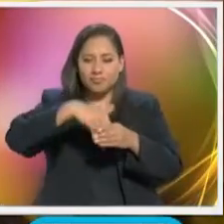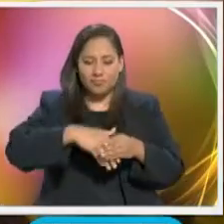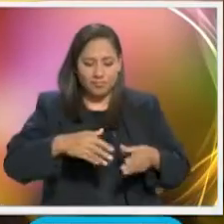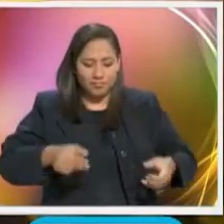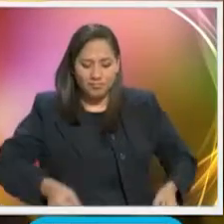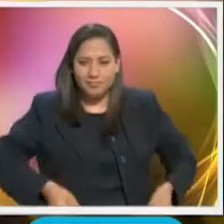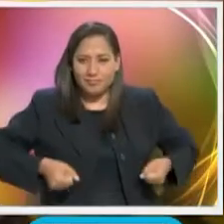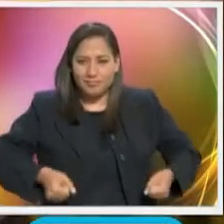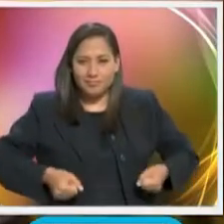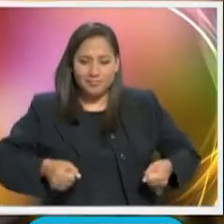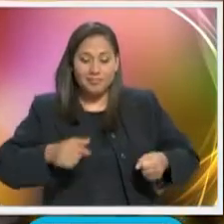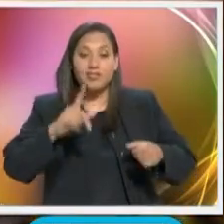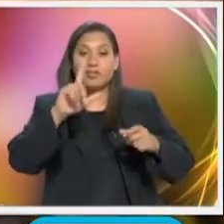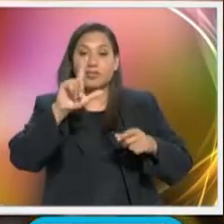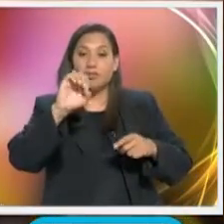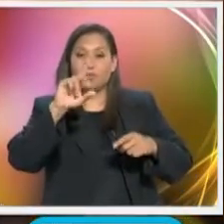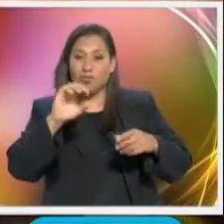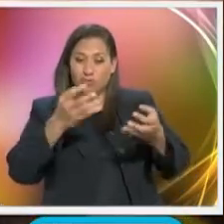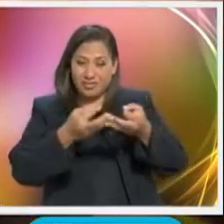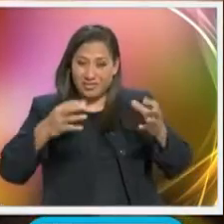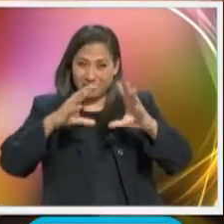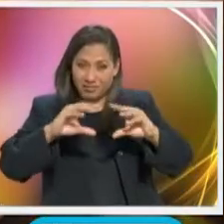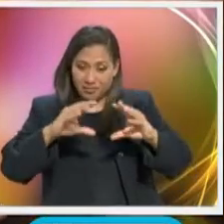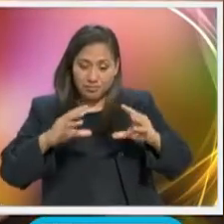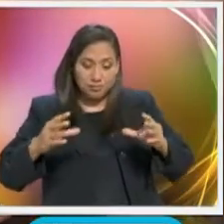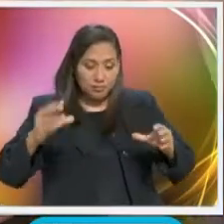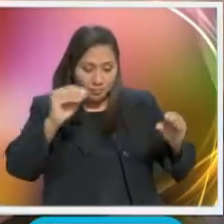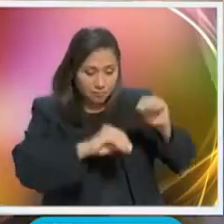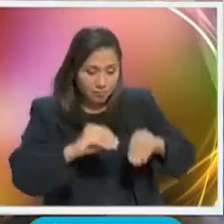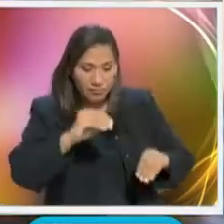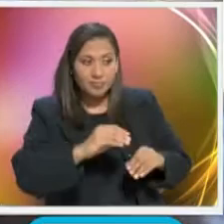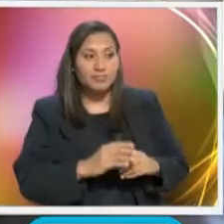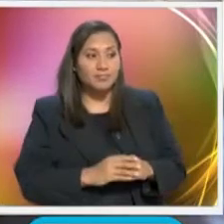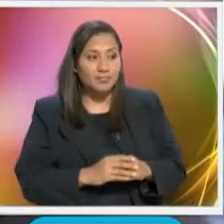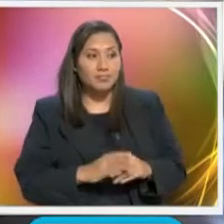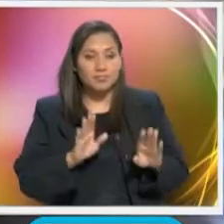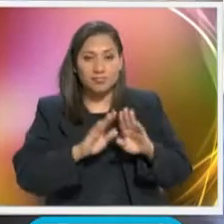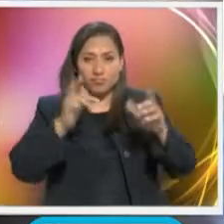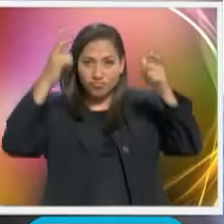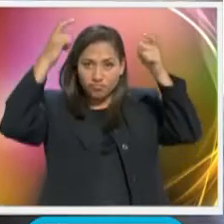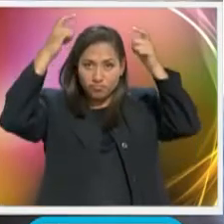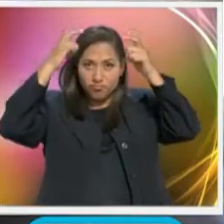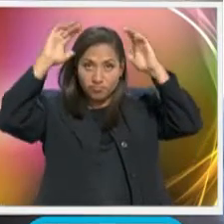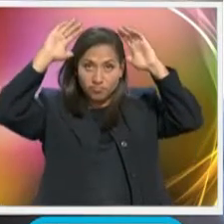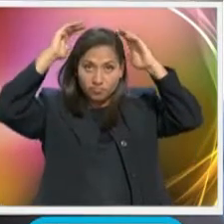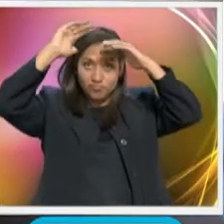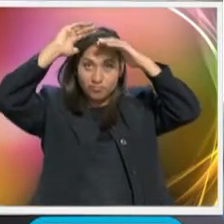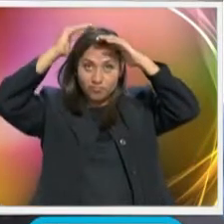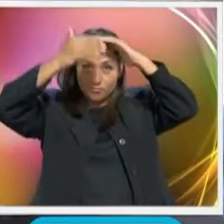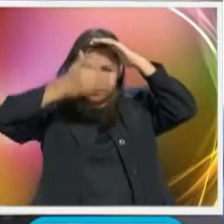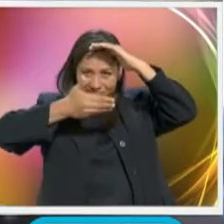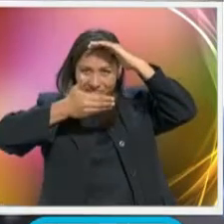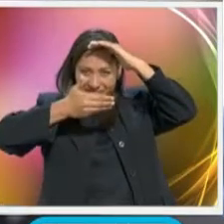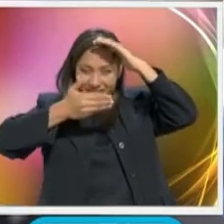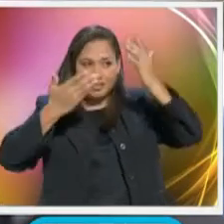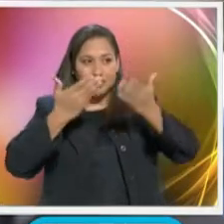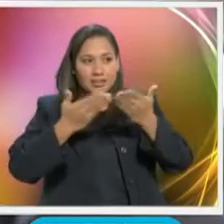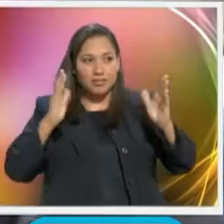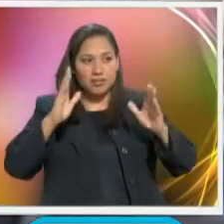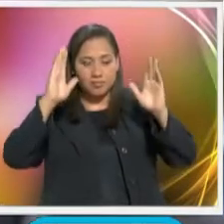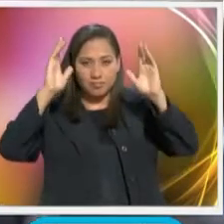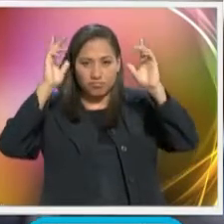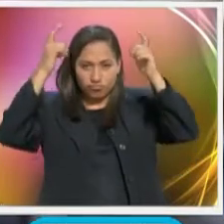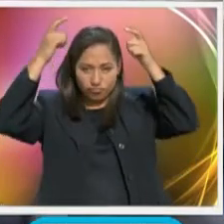les ponían lodo. Imagínate cómo avanzó la Y los tecnología. famosos cascos que eran así, ahora bueno, pues obviamente ya utilizan Mira, aquí estos estamos